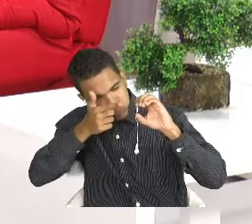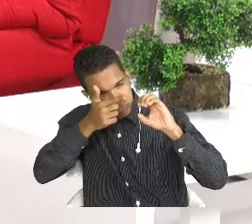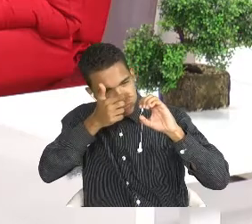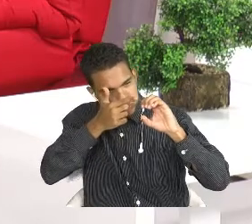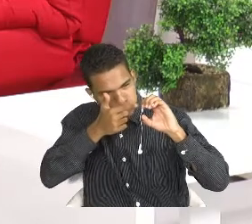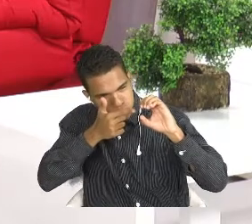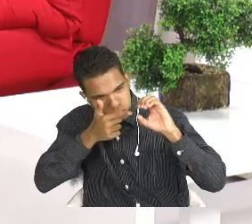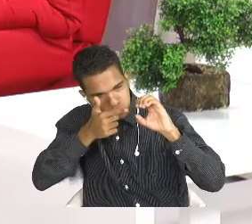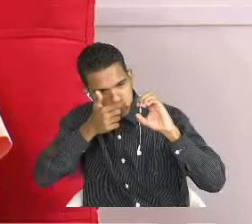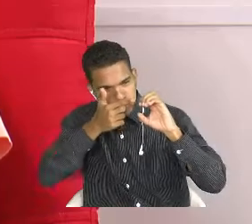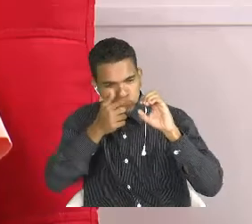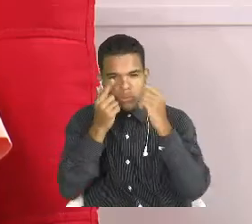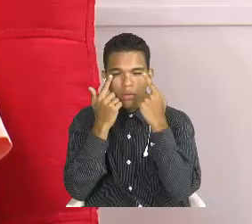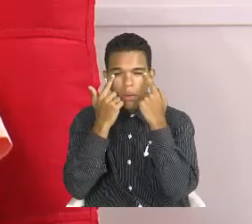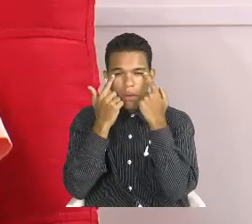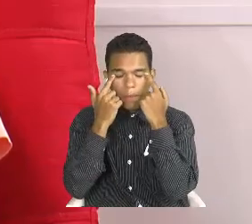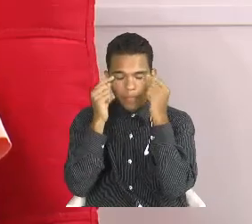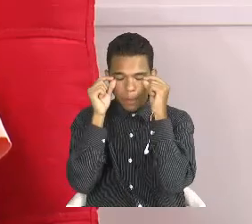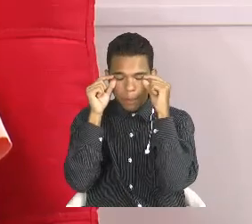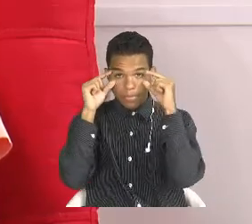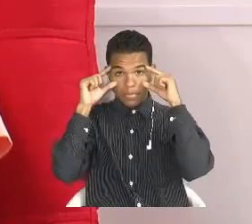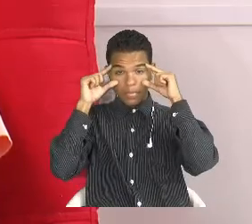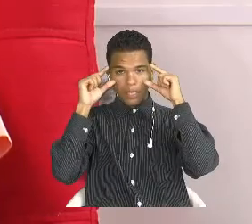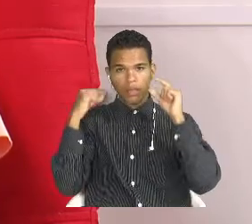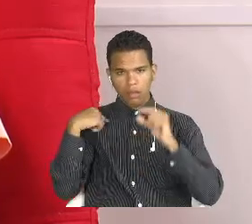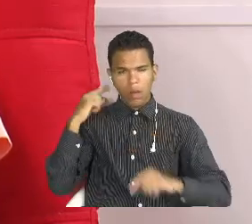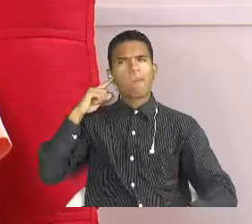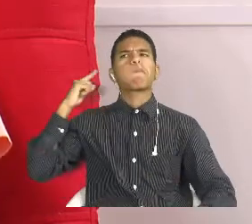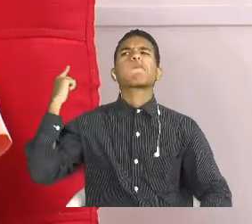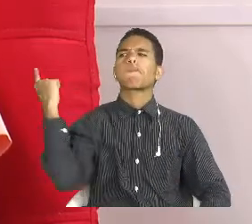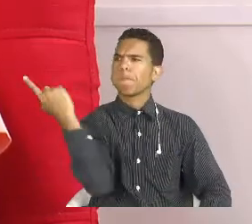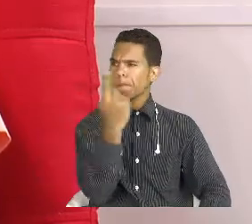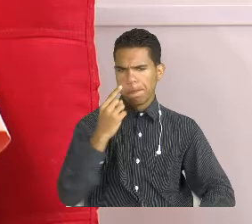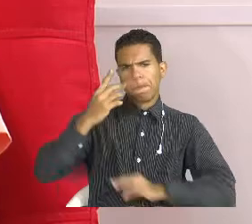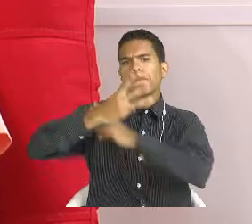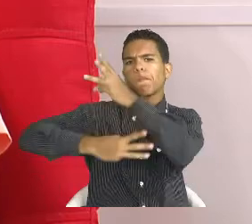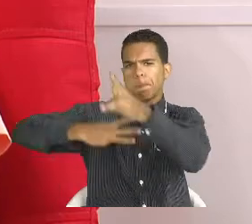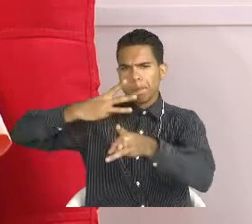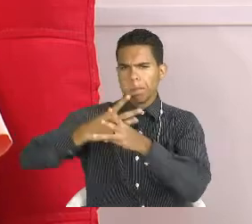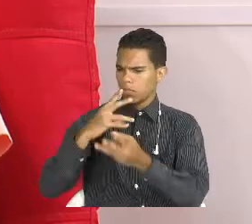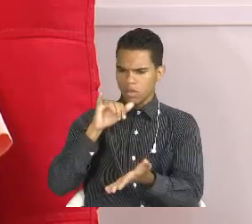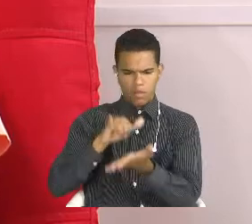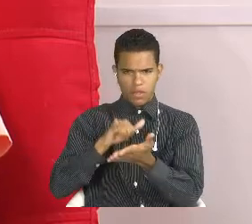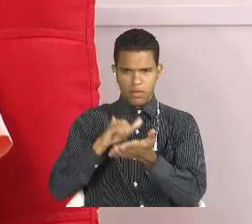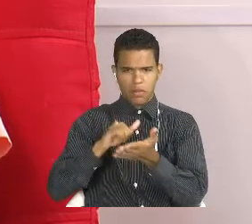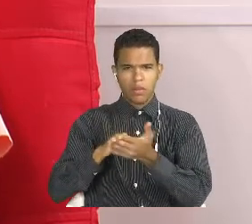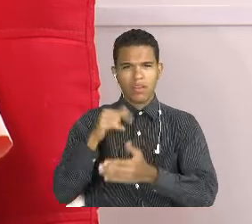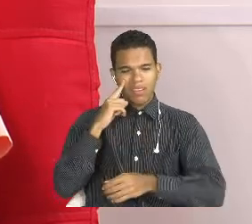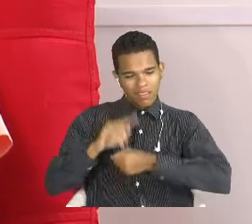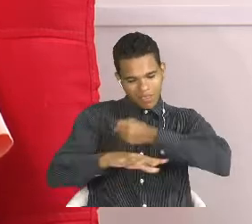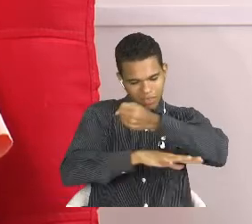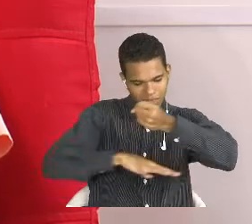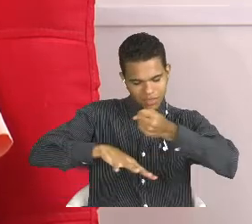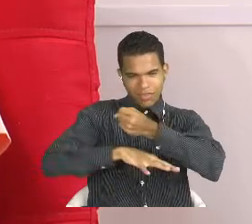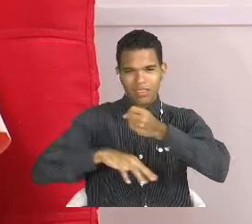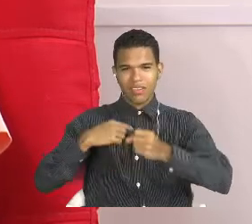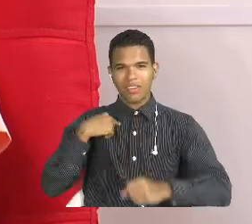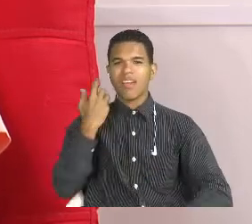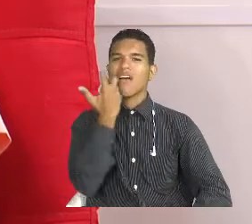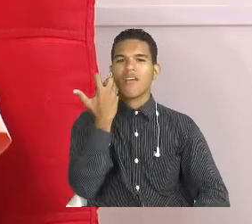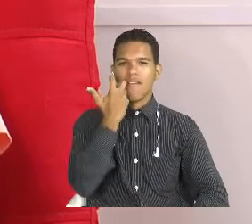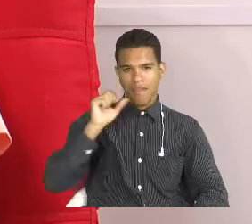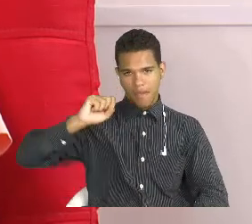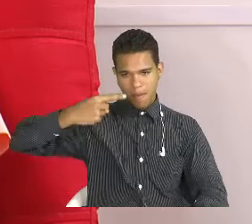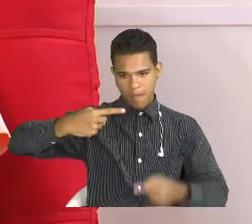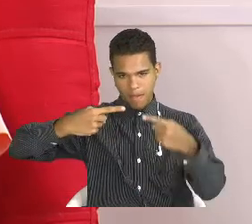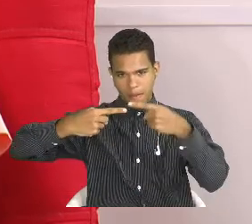generando diferentes dinámicas de tratamiento quirúrgico, desde la básica que se llama trabeculectomía primaria con el